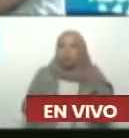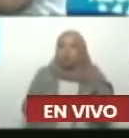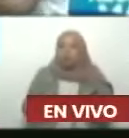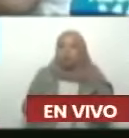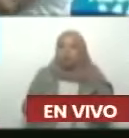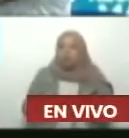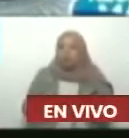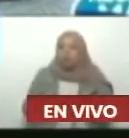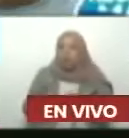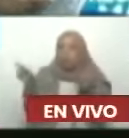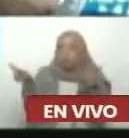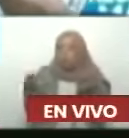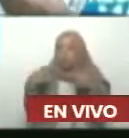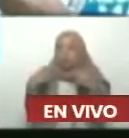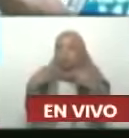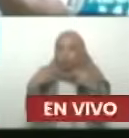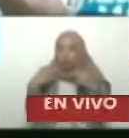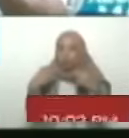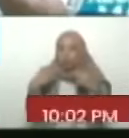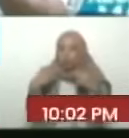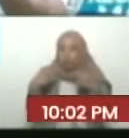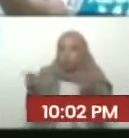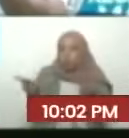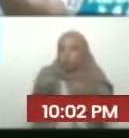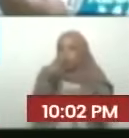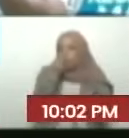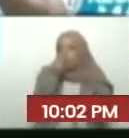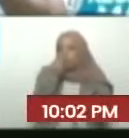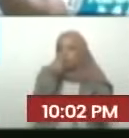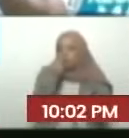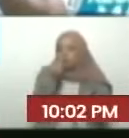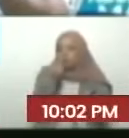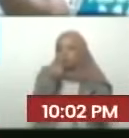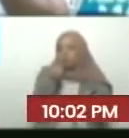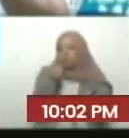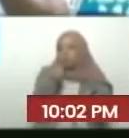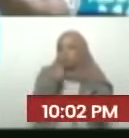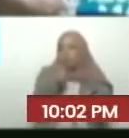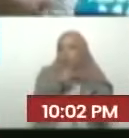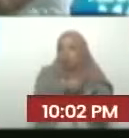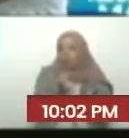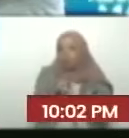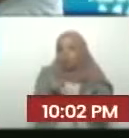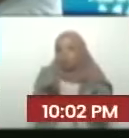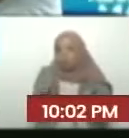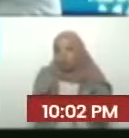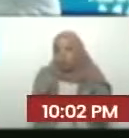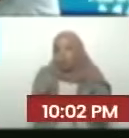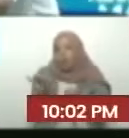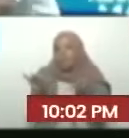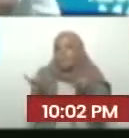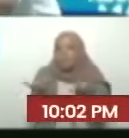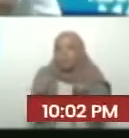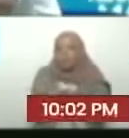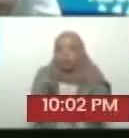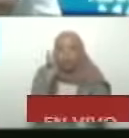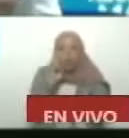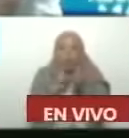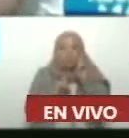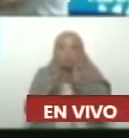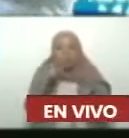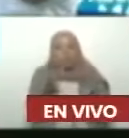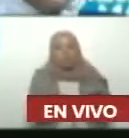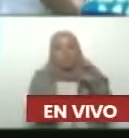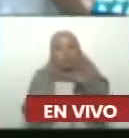lo de los restaurantes, hicimos un que estuviera, se generan ellos mismos la limpieza de las